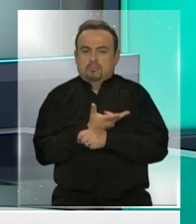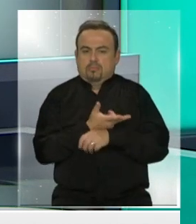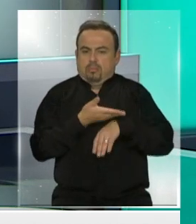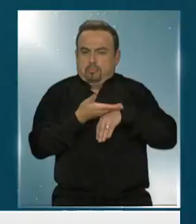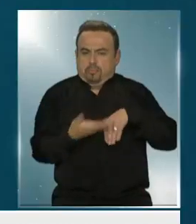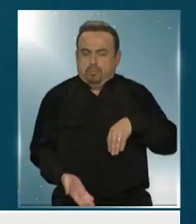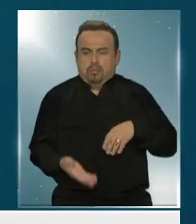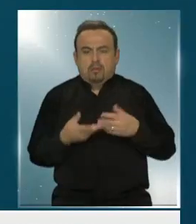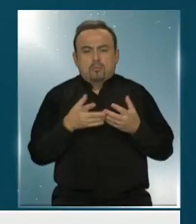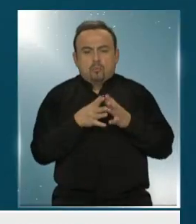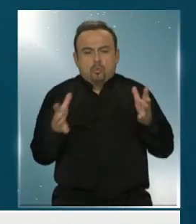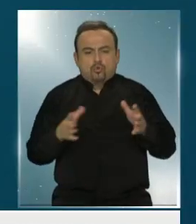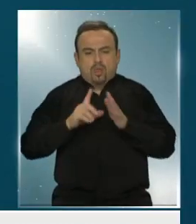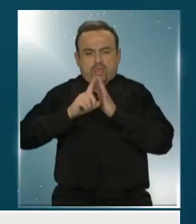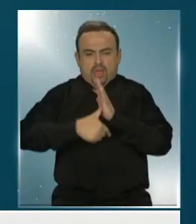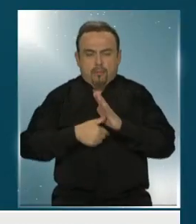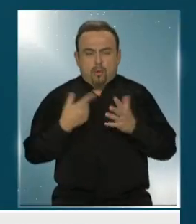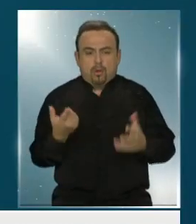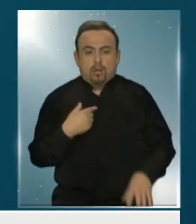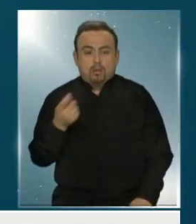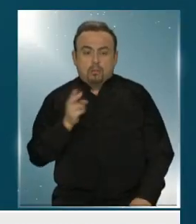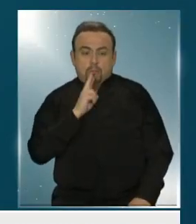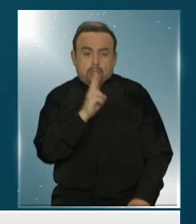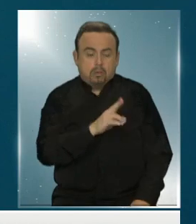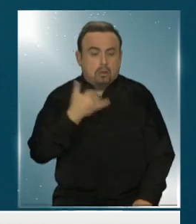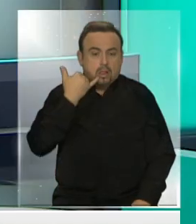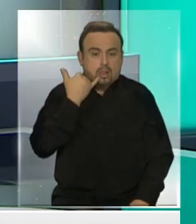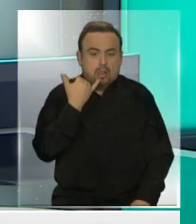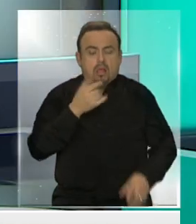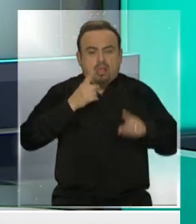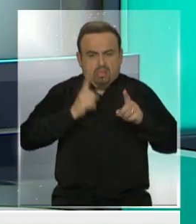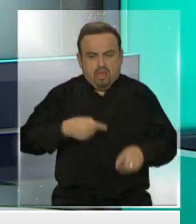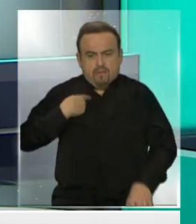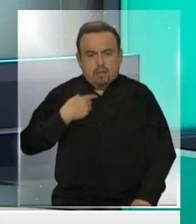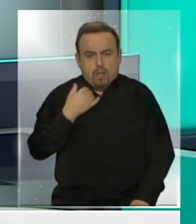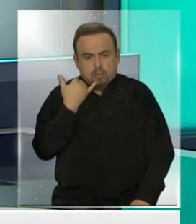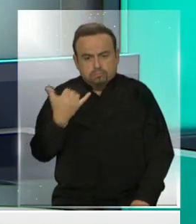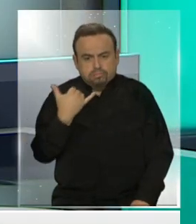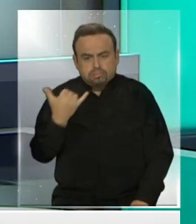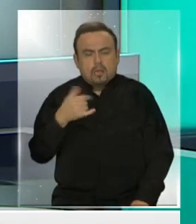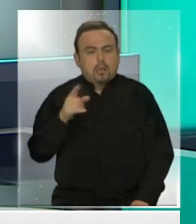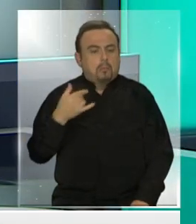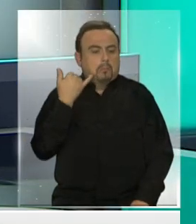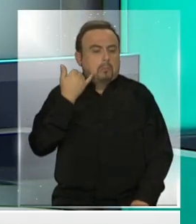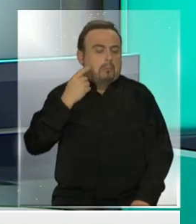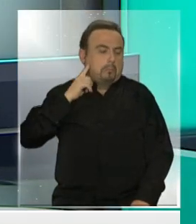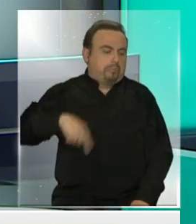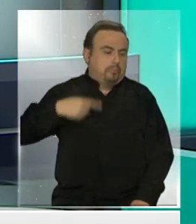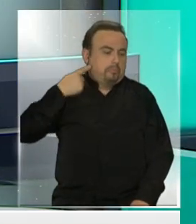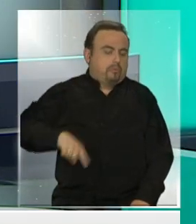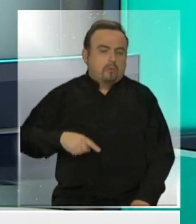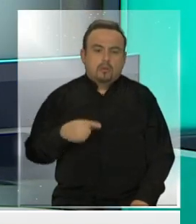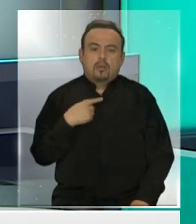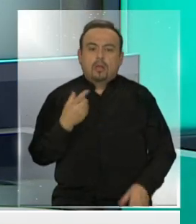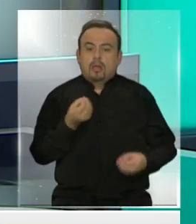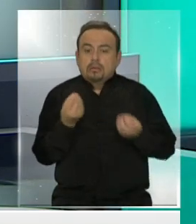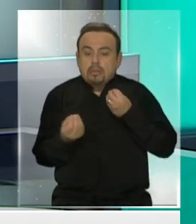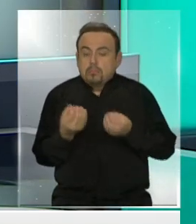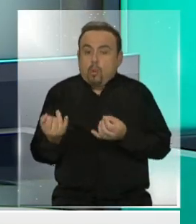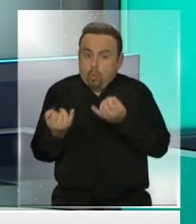estándar bastante alto y en nuestro caso que ni siquiera contestan el teléfono que es lo mínimo que se espera digamos de una empresa de esta naturaleza claro mantenga mal está